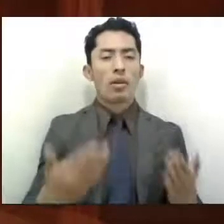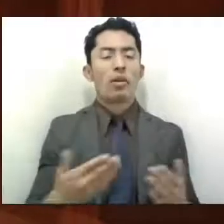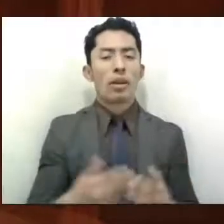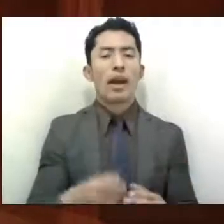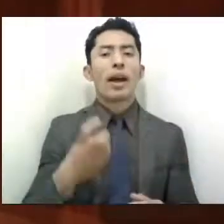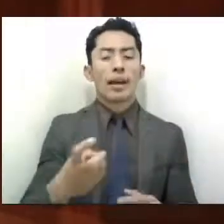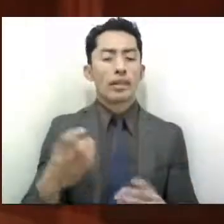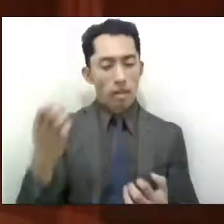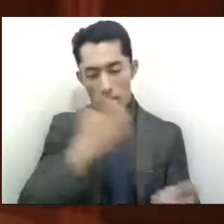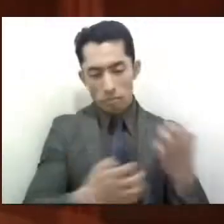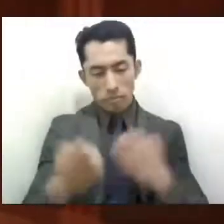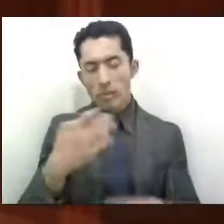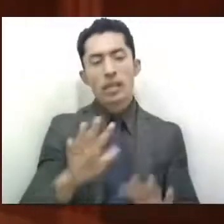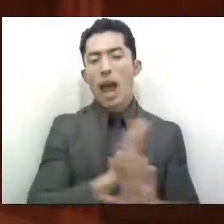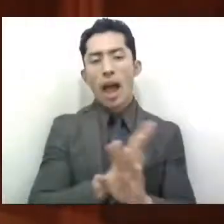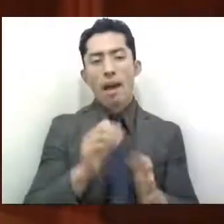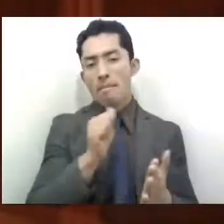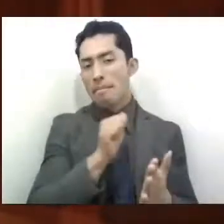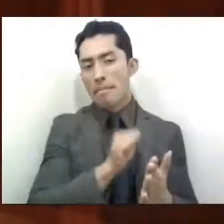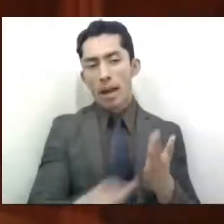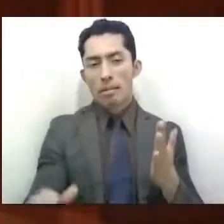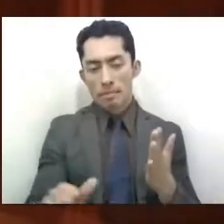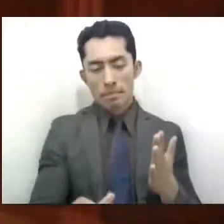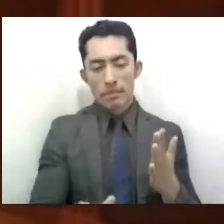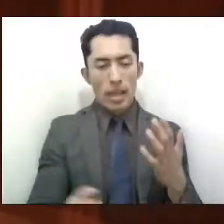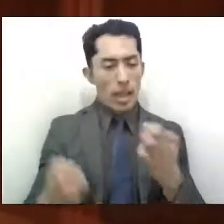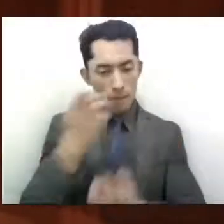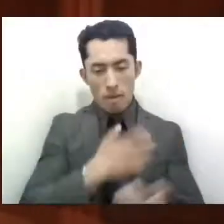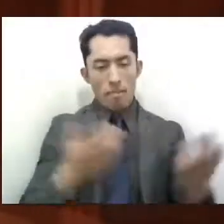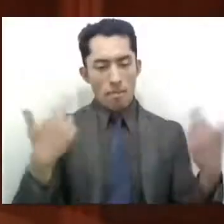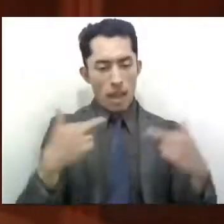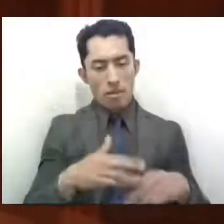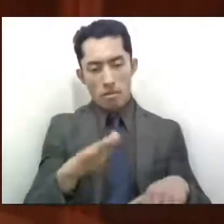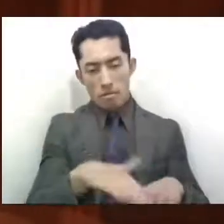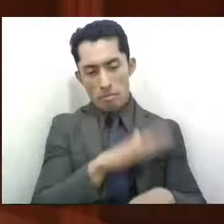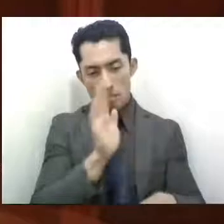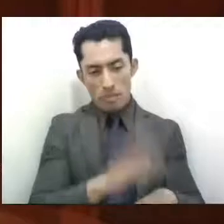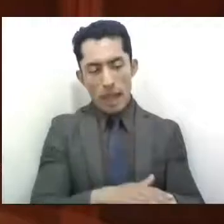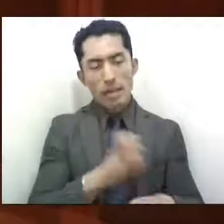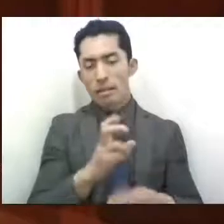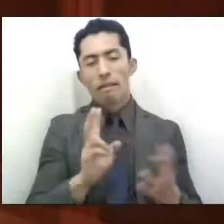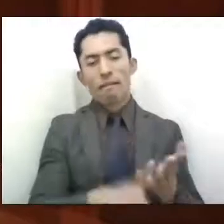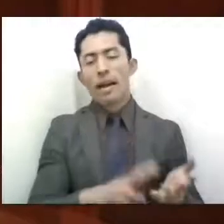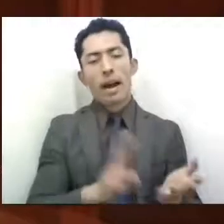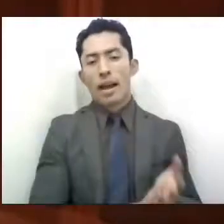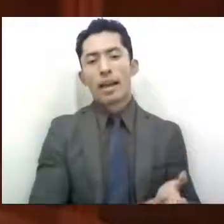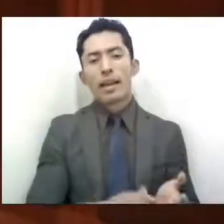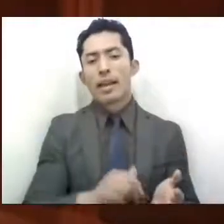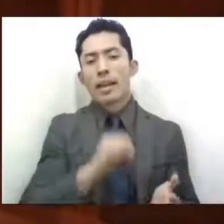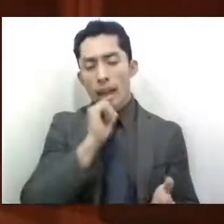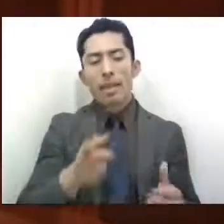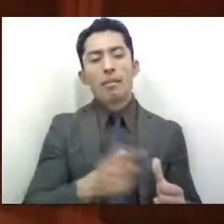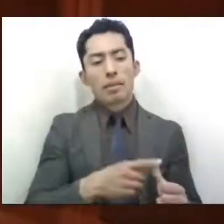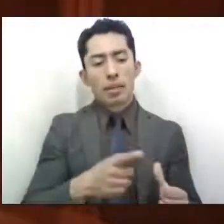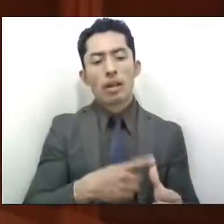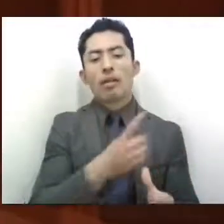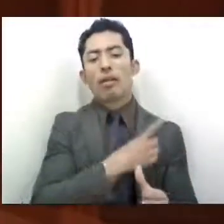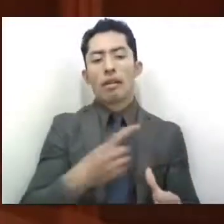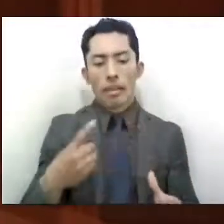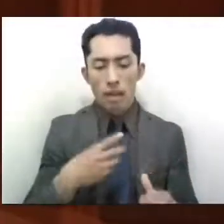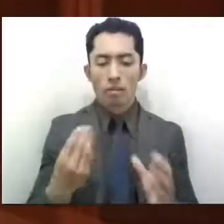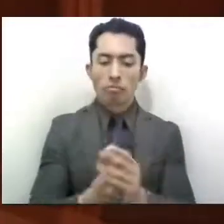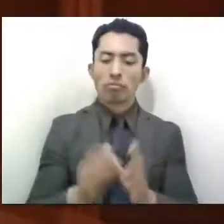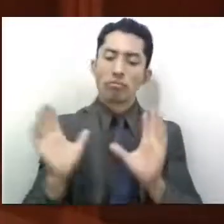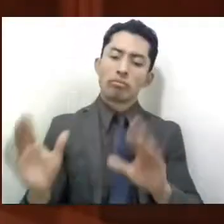suspendida. Una evaluación docente no tiene razón de ser si no se proporciona capacitación continua